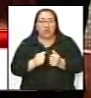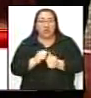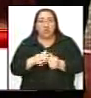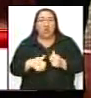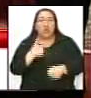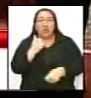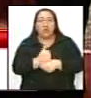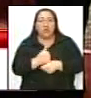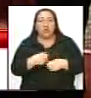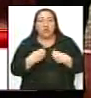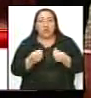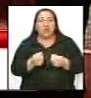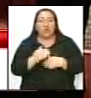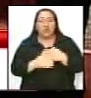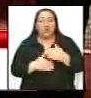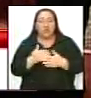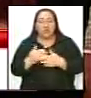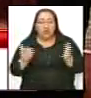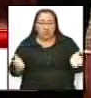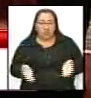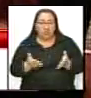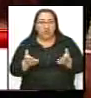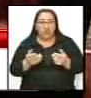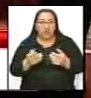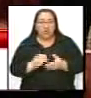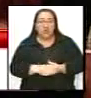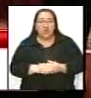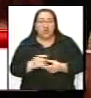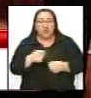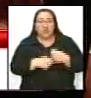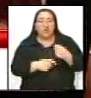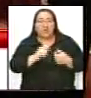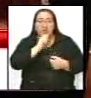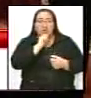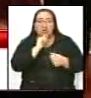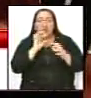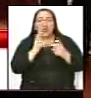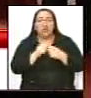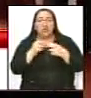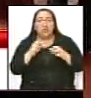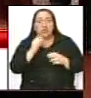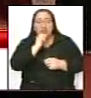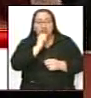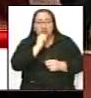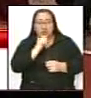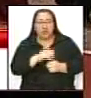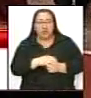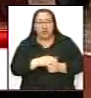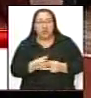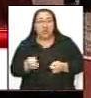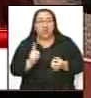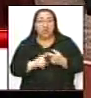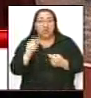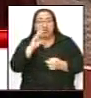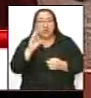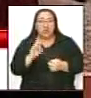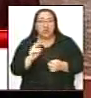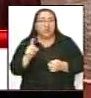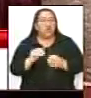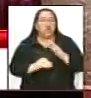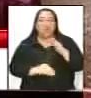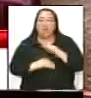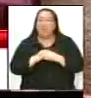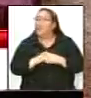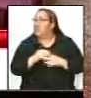obligaciones derivadas de los procesos de promoción de la inversión privada mediante asociaciones público-privadas hasta por un monto que no exceda